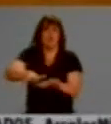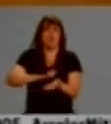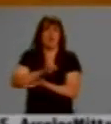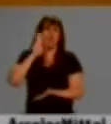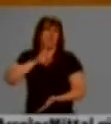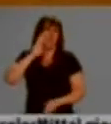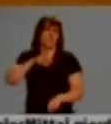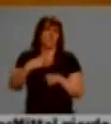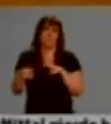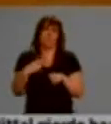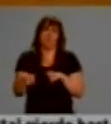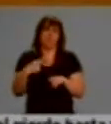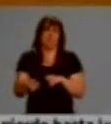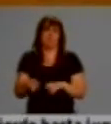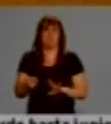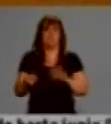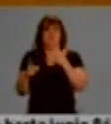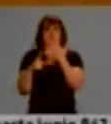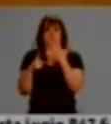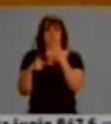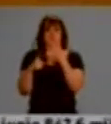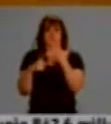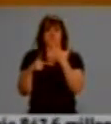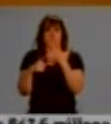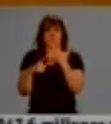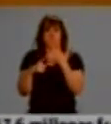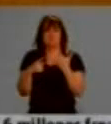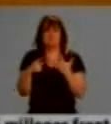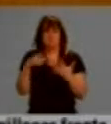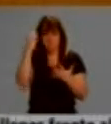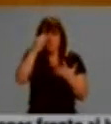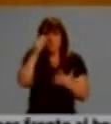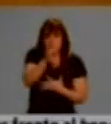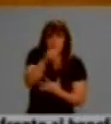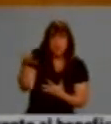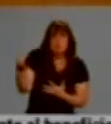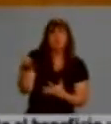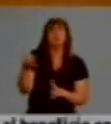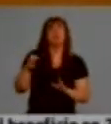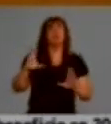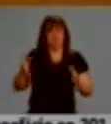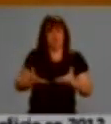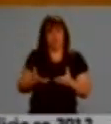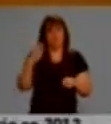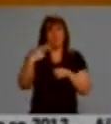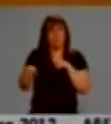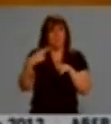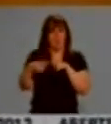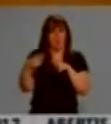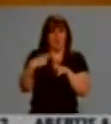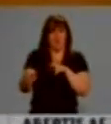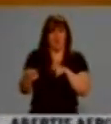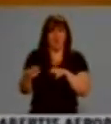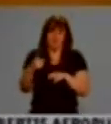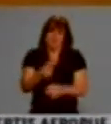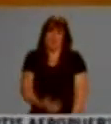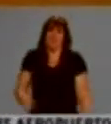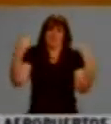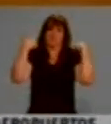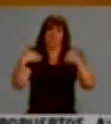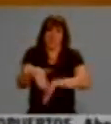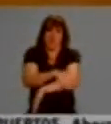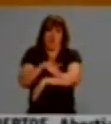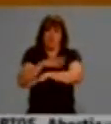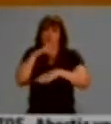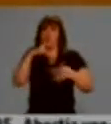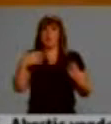política? Quinta, ¿le parece correcto que un partido político, máxime con responsabilidades de